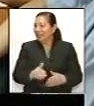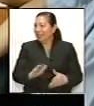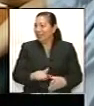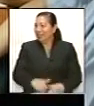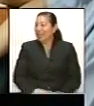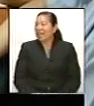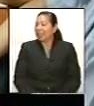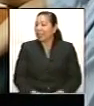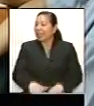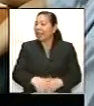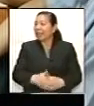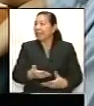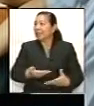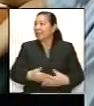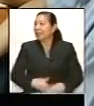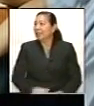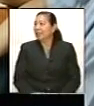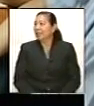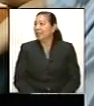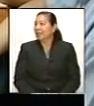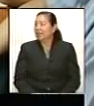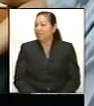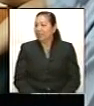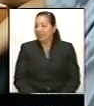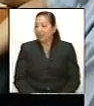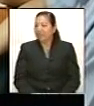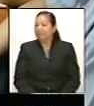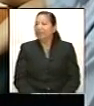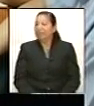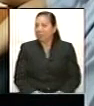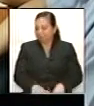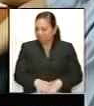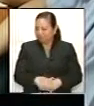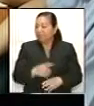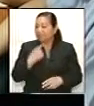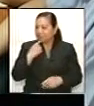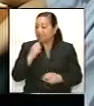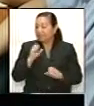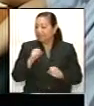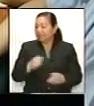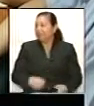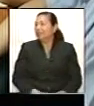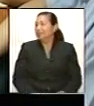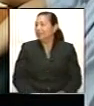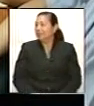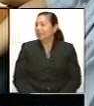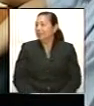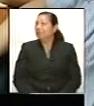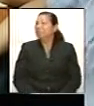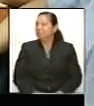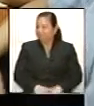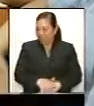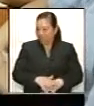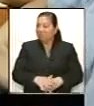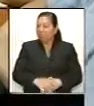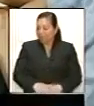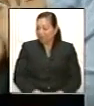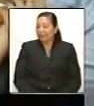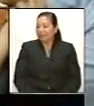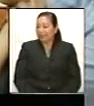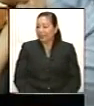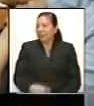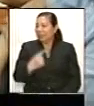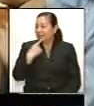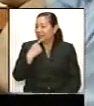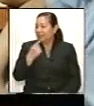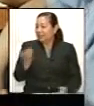otra observación que nosotros como equipo hemos encontrado, no ya sugerencia interna, ¿no?, era el tema también de que en verdad hay usuarios que